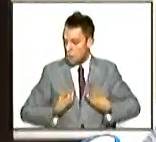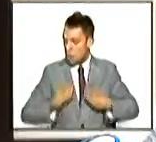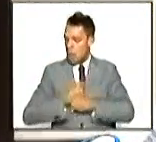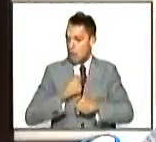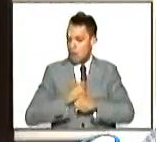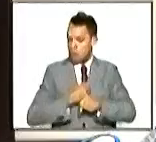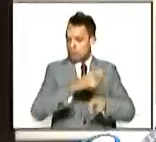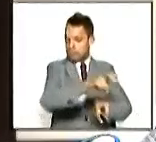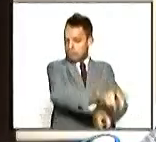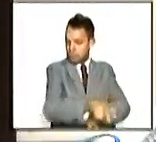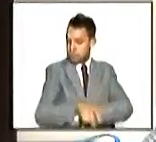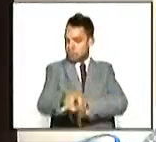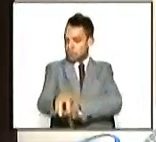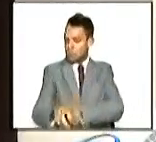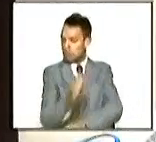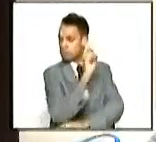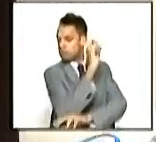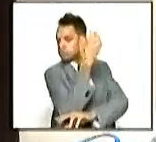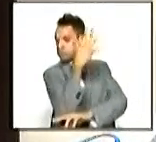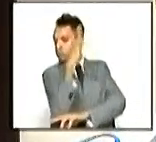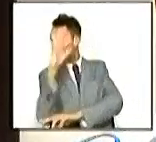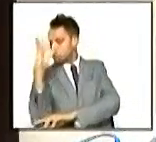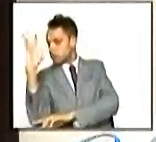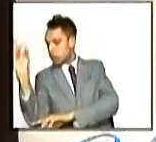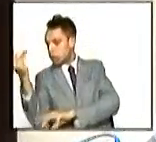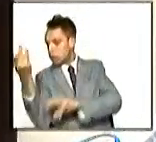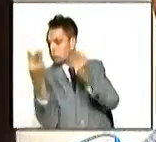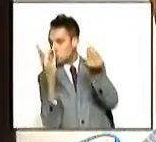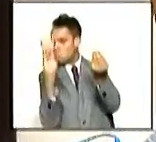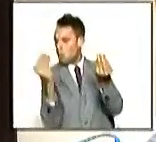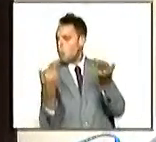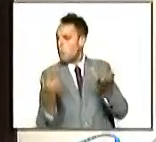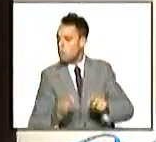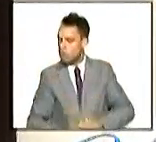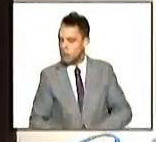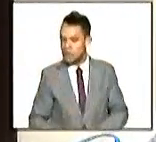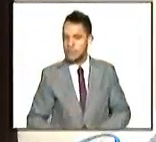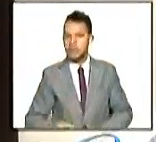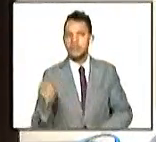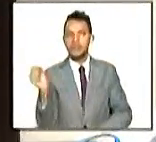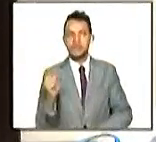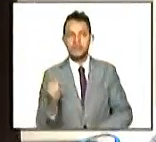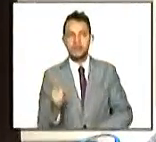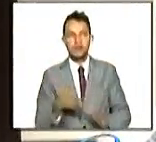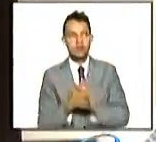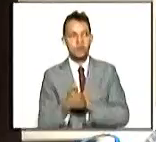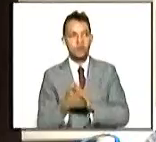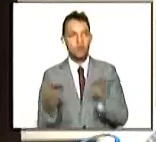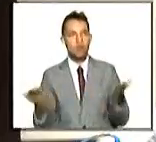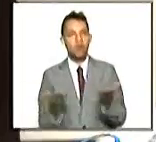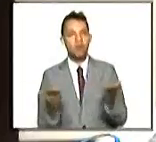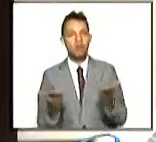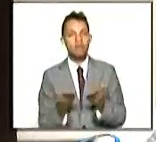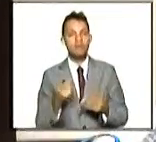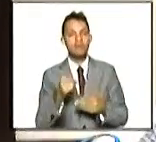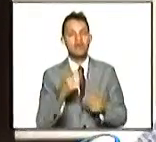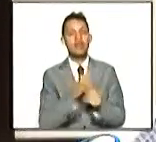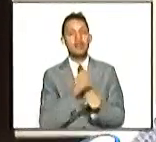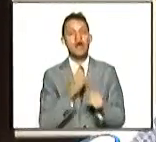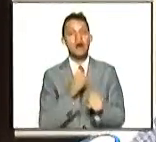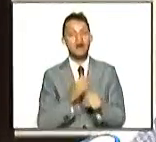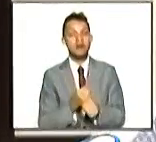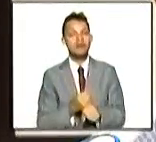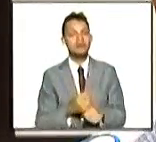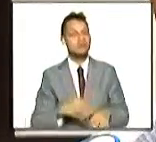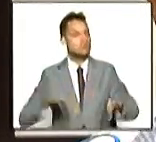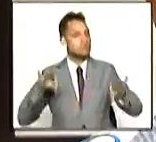los cultivos que usted lleva a cabo? Pues la historia, doctor, es que la uva Isabela no contiene pues tanto insecticida, no